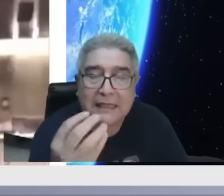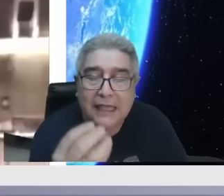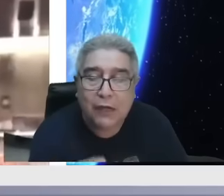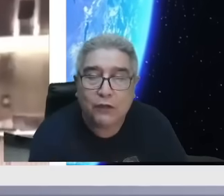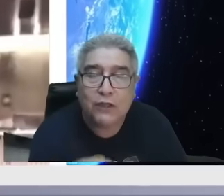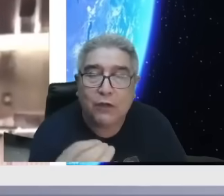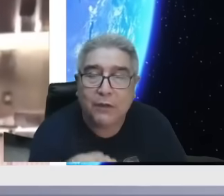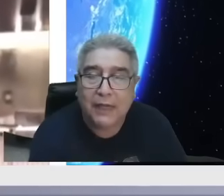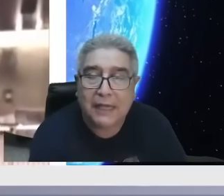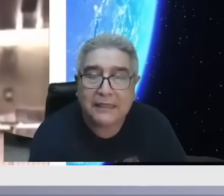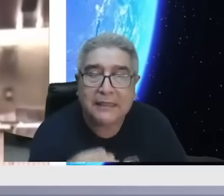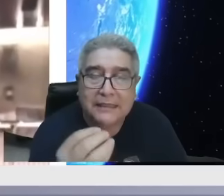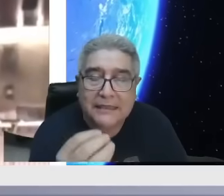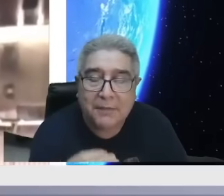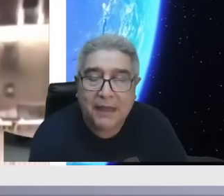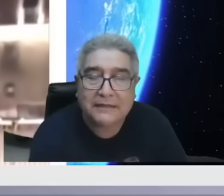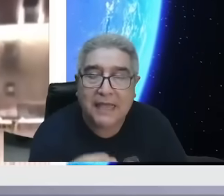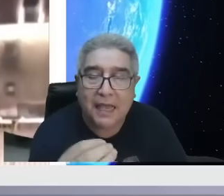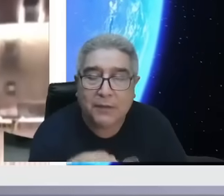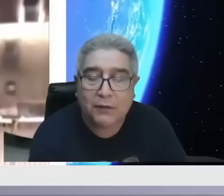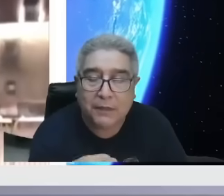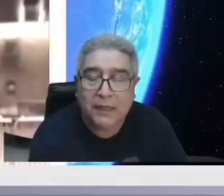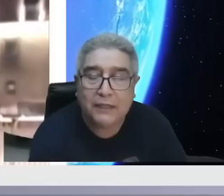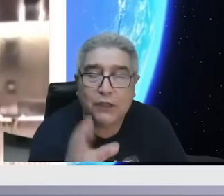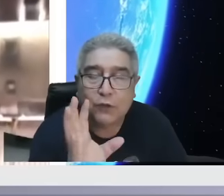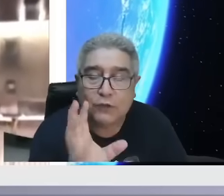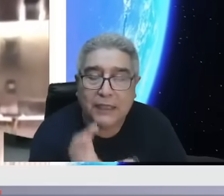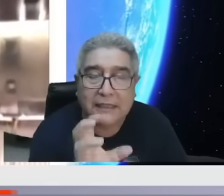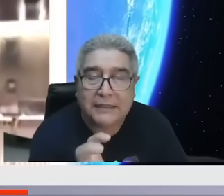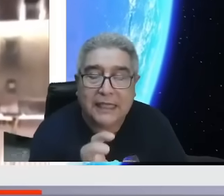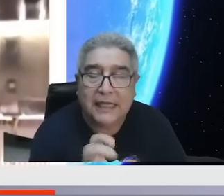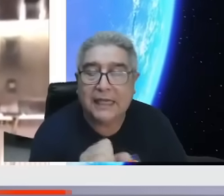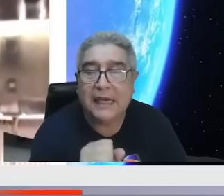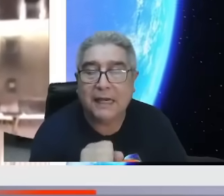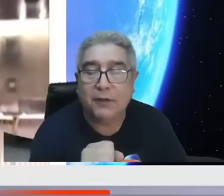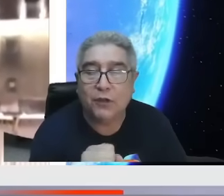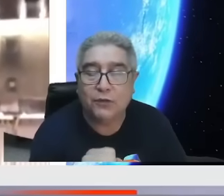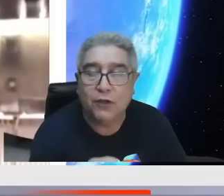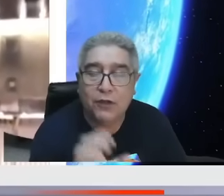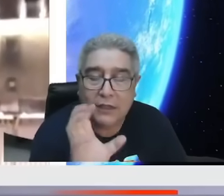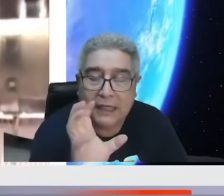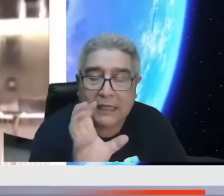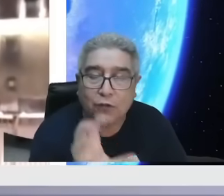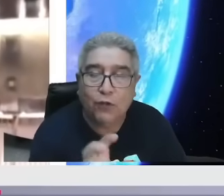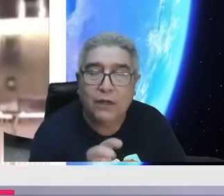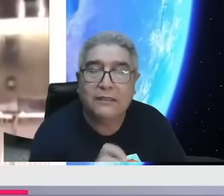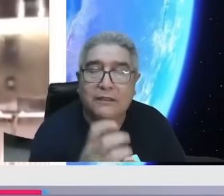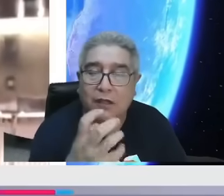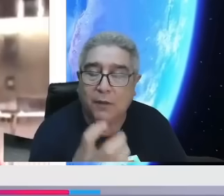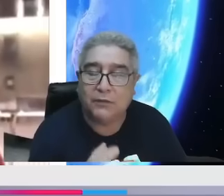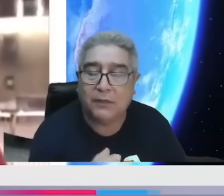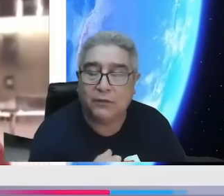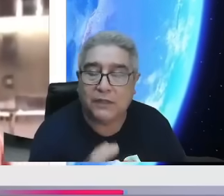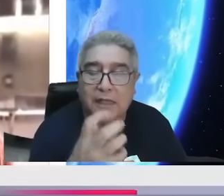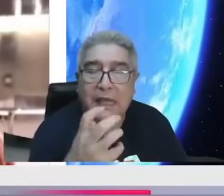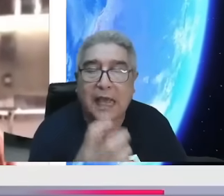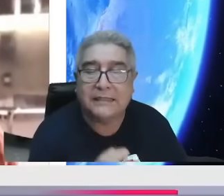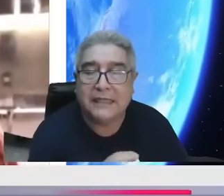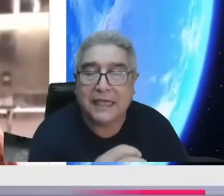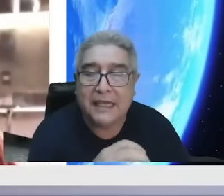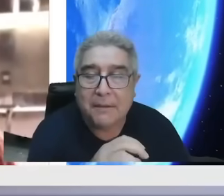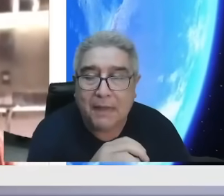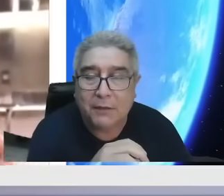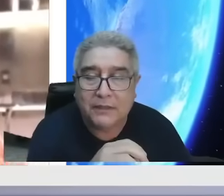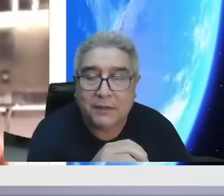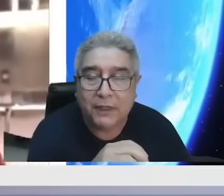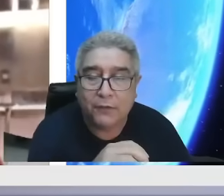esencia de los neoliberales. Ya basta, amigos, amigas, ustedes tienen la mejor opción y en las urnas se lo vamos a demostrar.